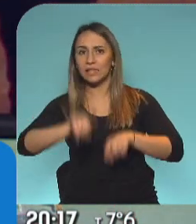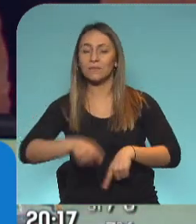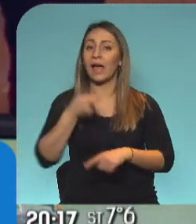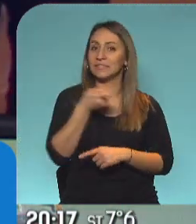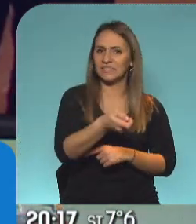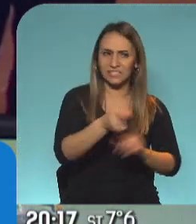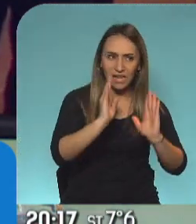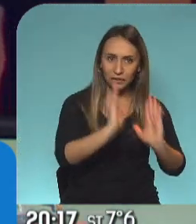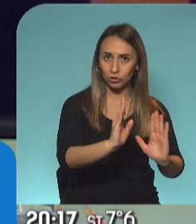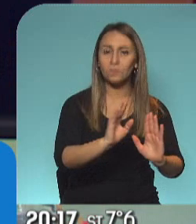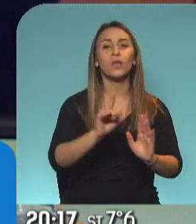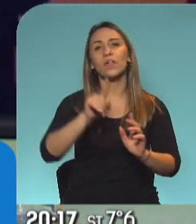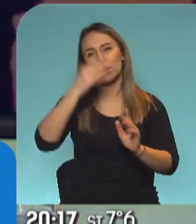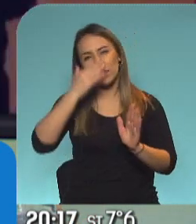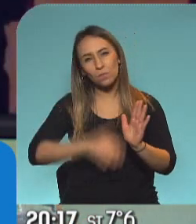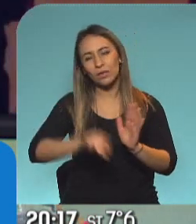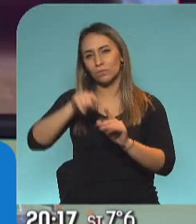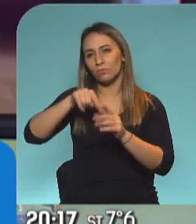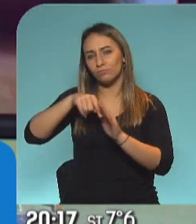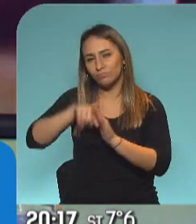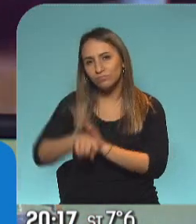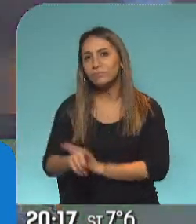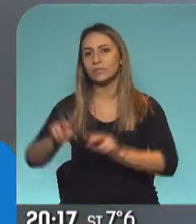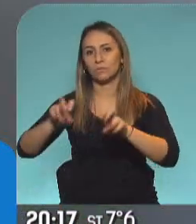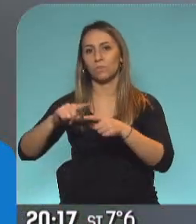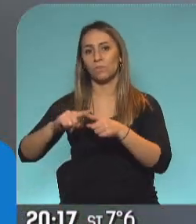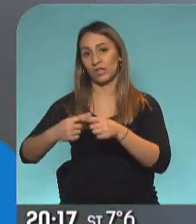que otra cosa, para después entrar en implicancias políticas.